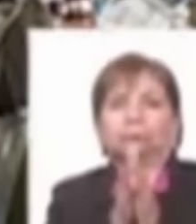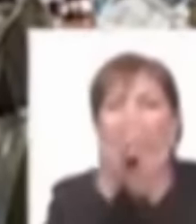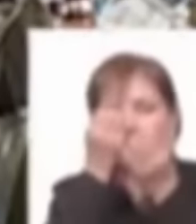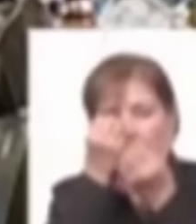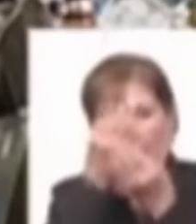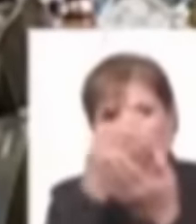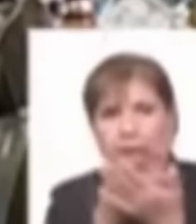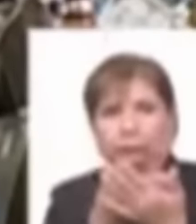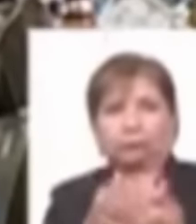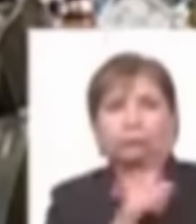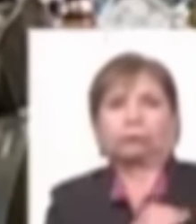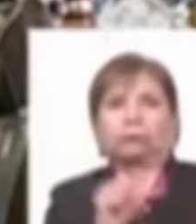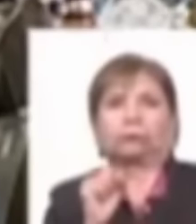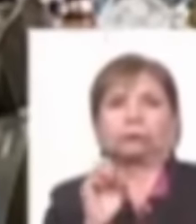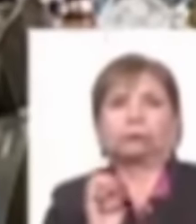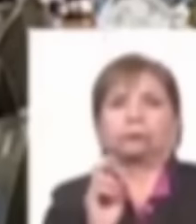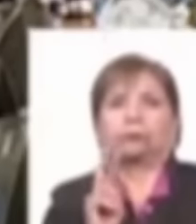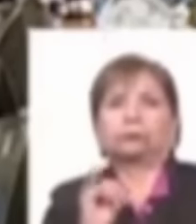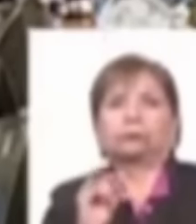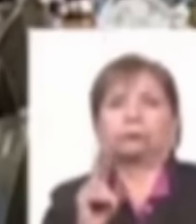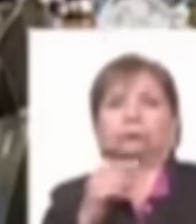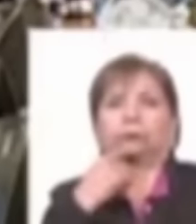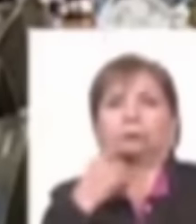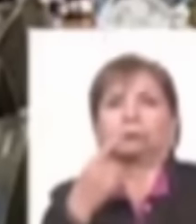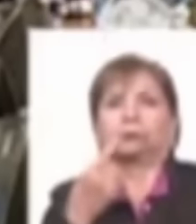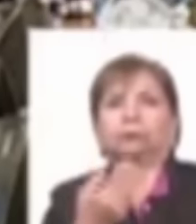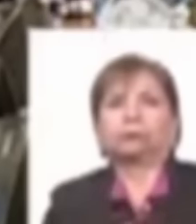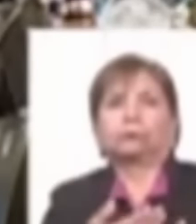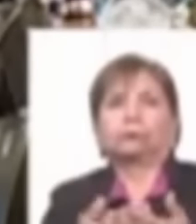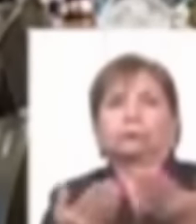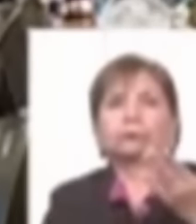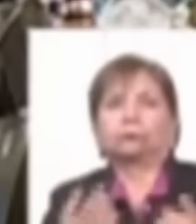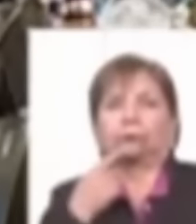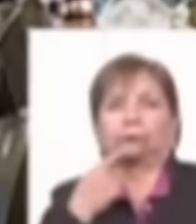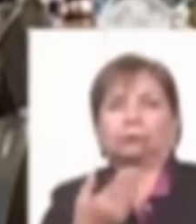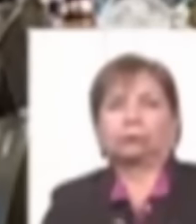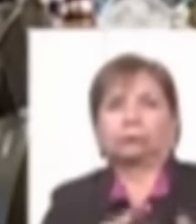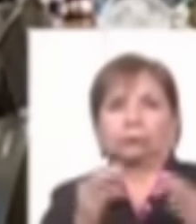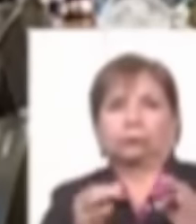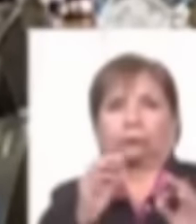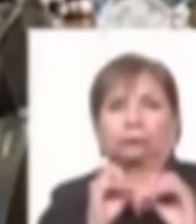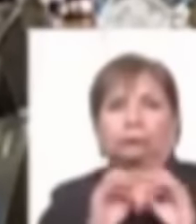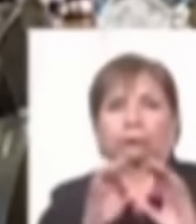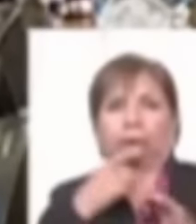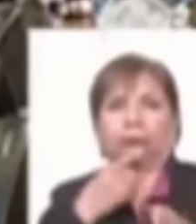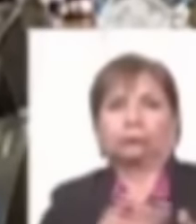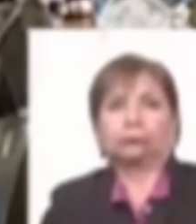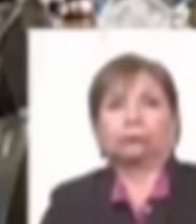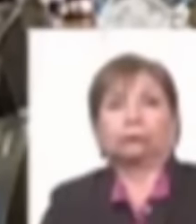información a la Autoridad del Servicio Civil dice también algo que es relevante mencionar.